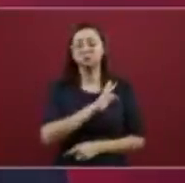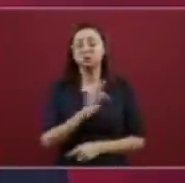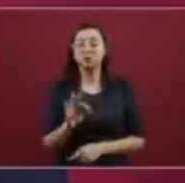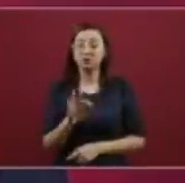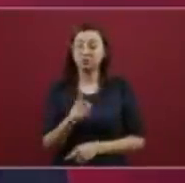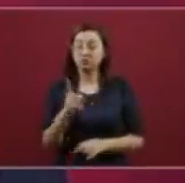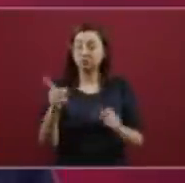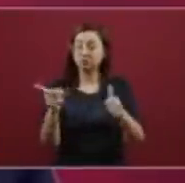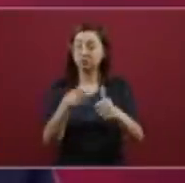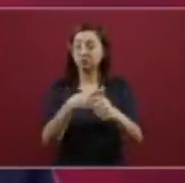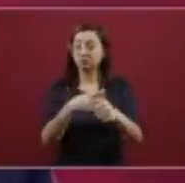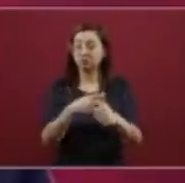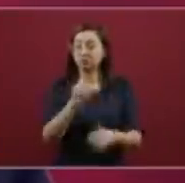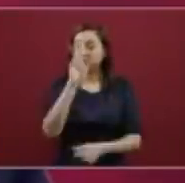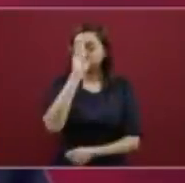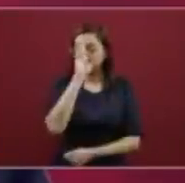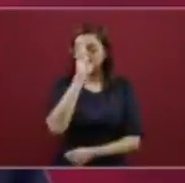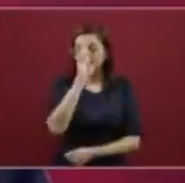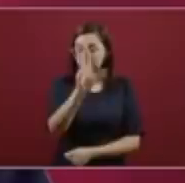y